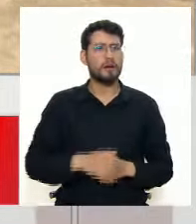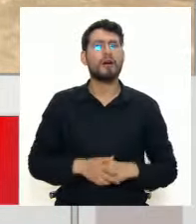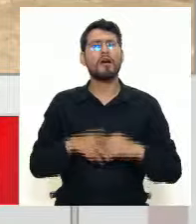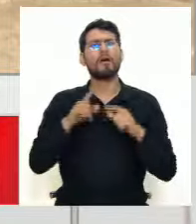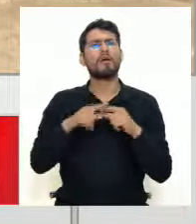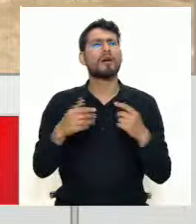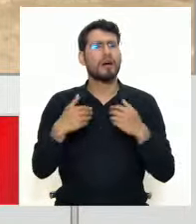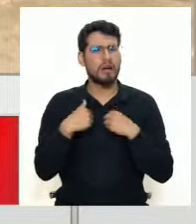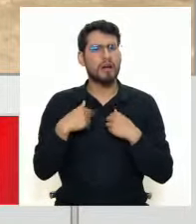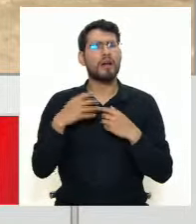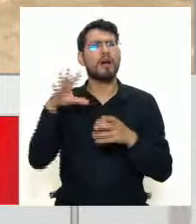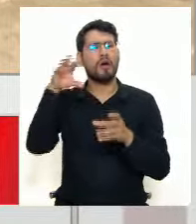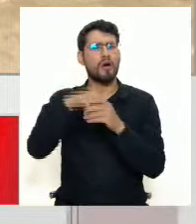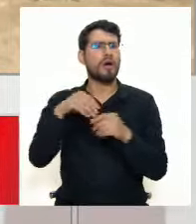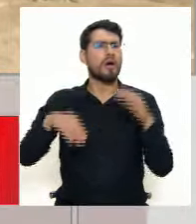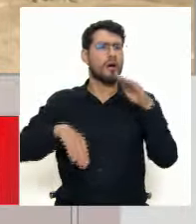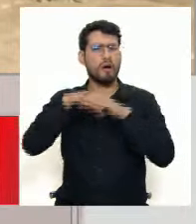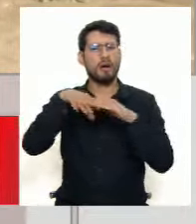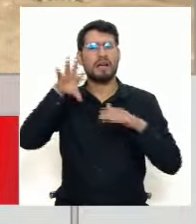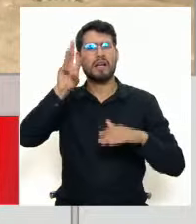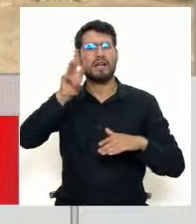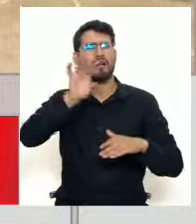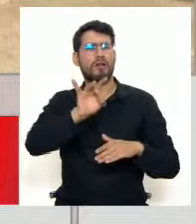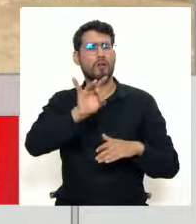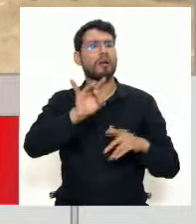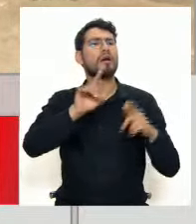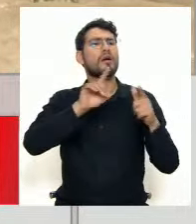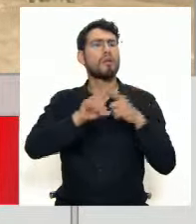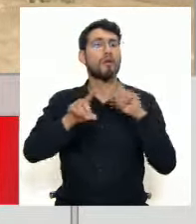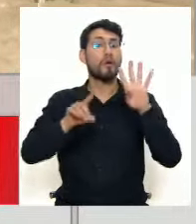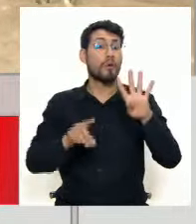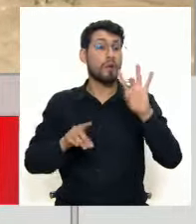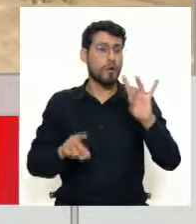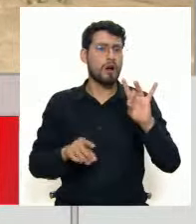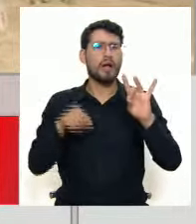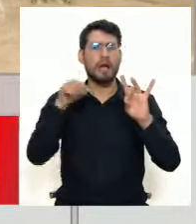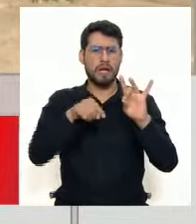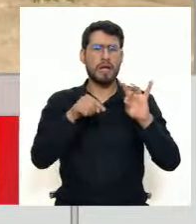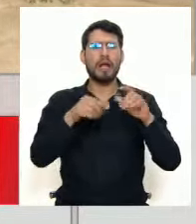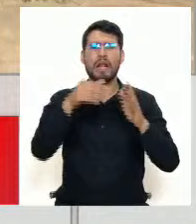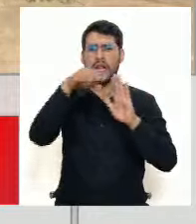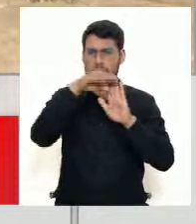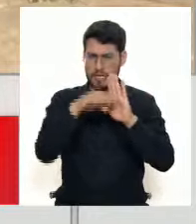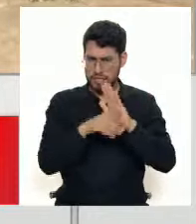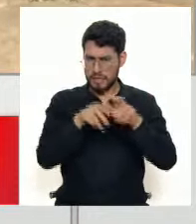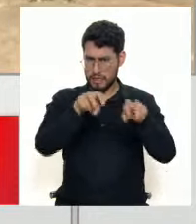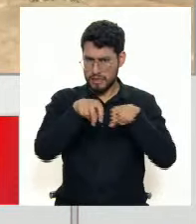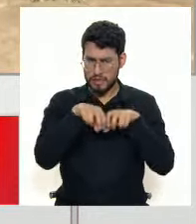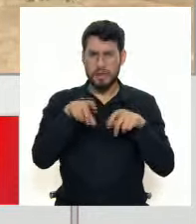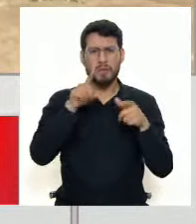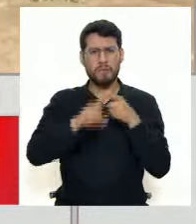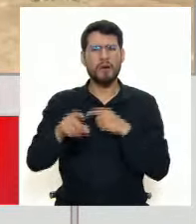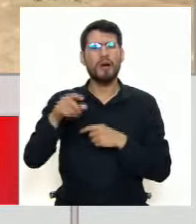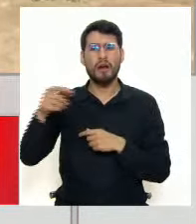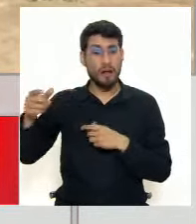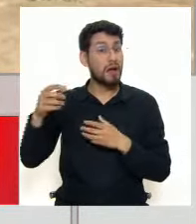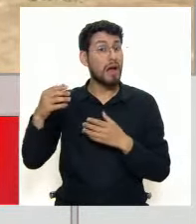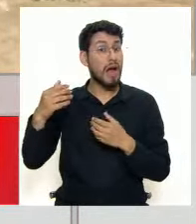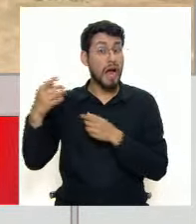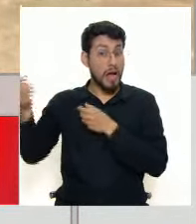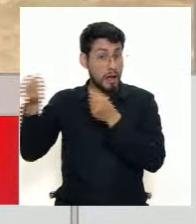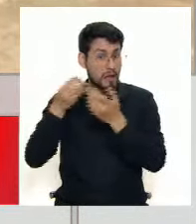pero contaba con una capacidad de 68. Sin embargo, 48 estaban en lista, pero más de 100 se dice